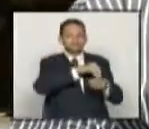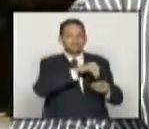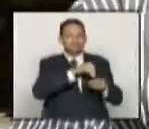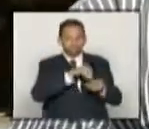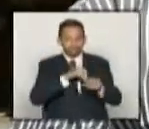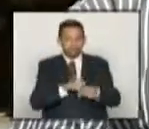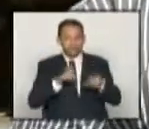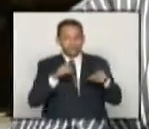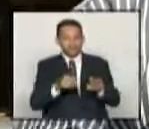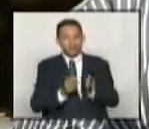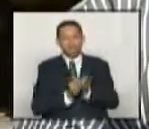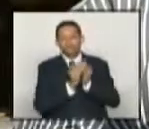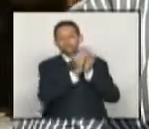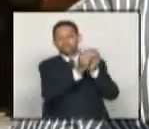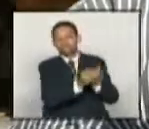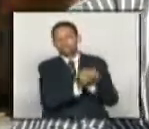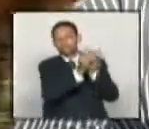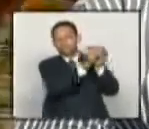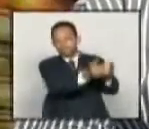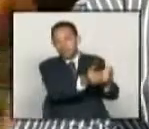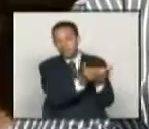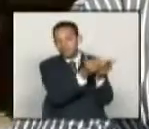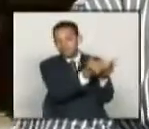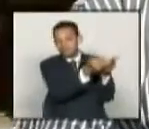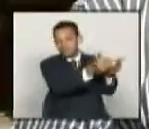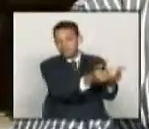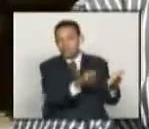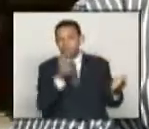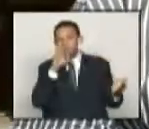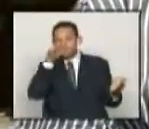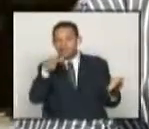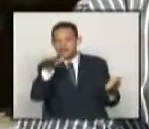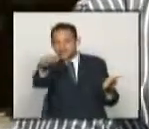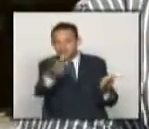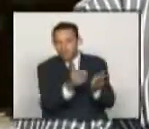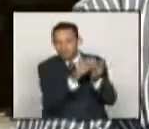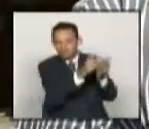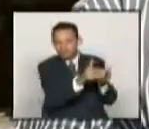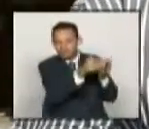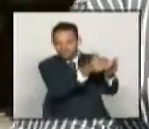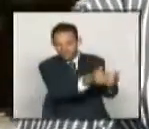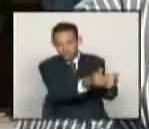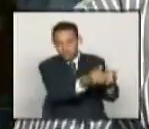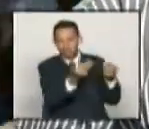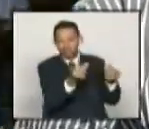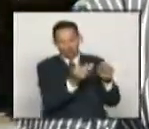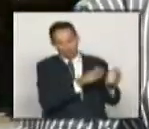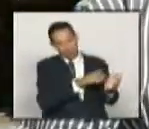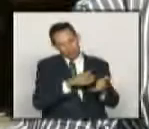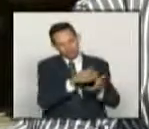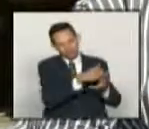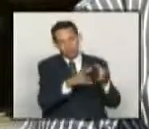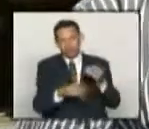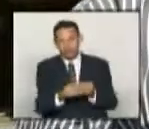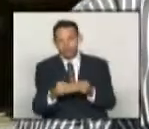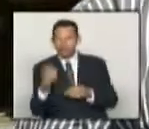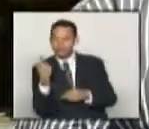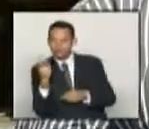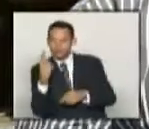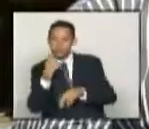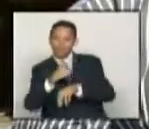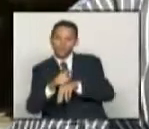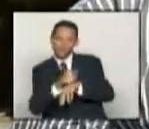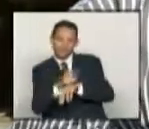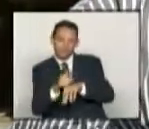momento tiene que ser realidad. Las grandes ciudades del eje cafetero están a un poco más de una hora